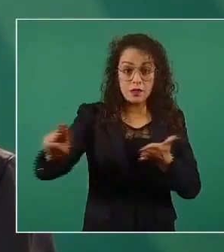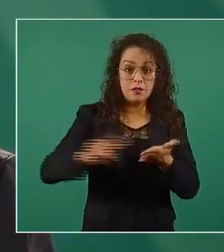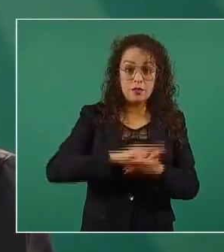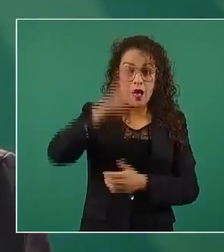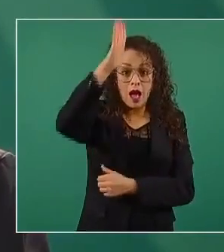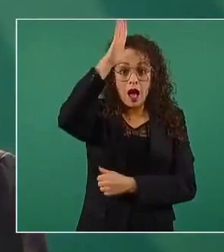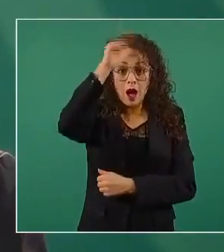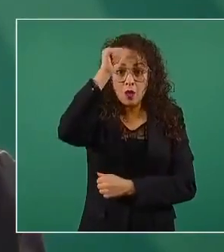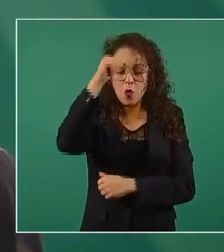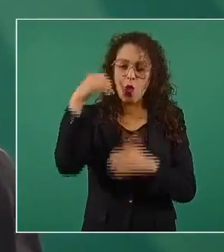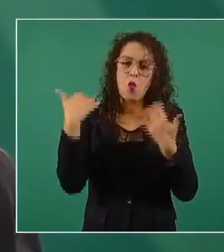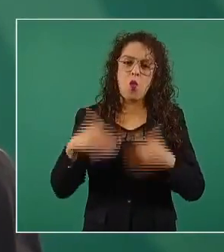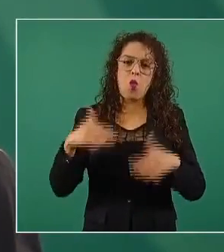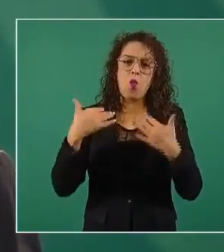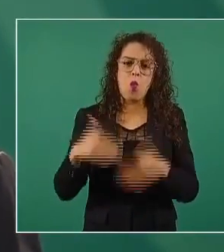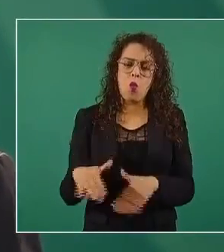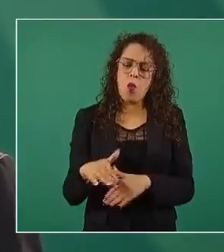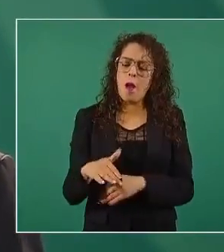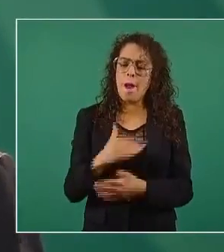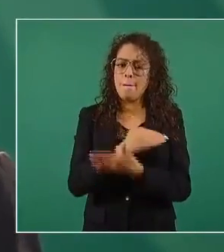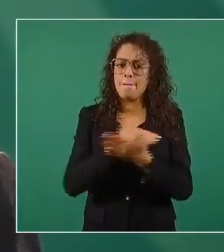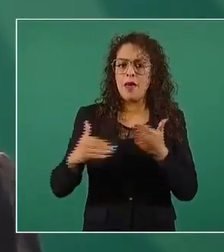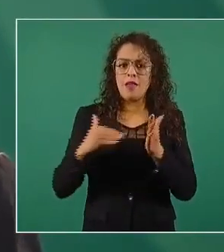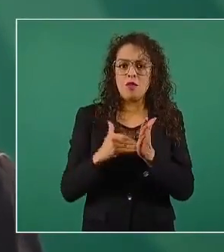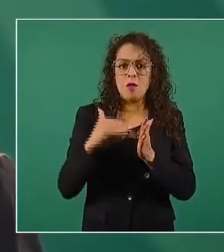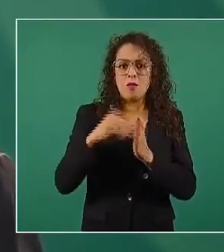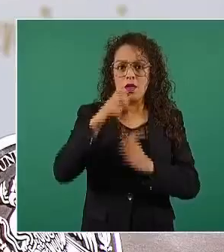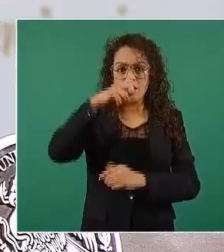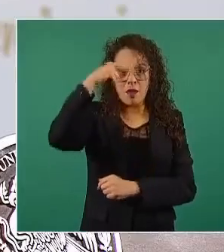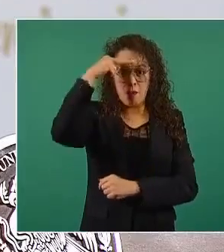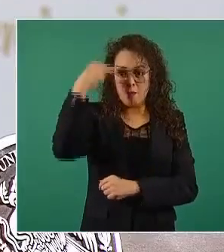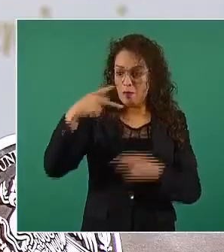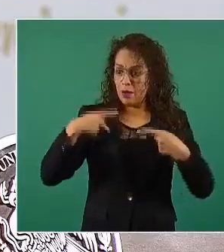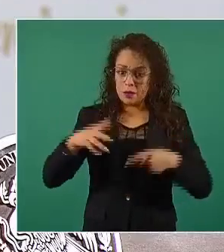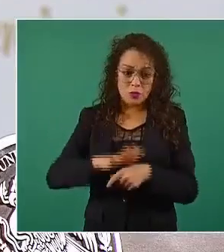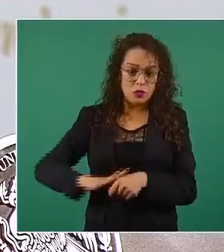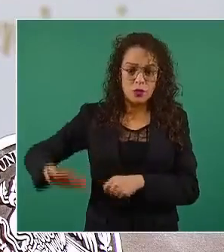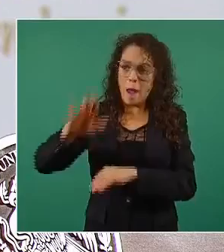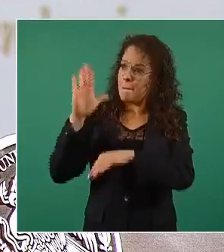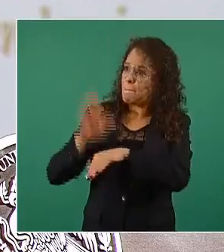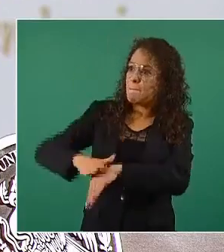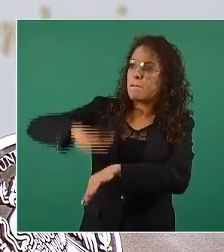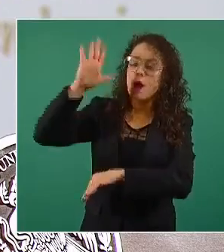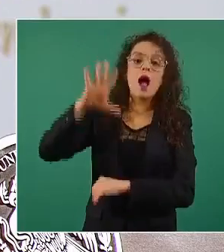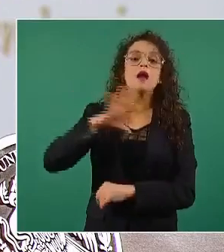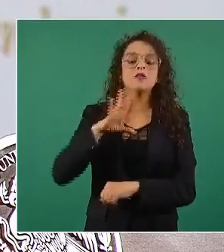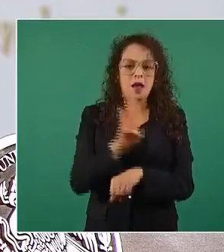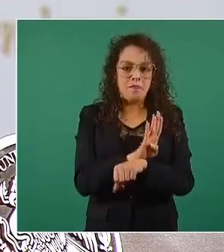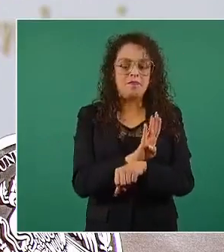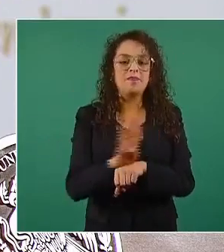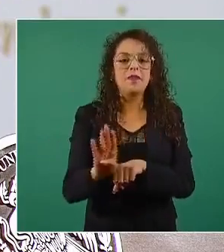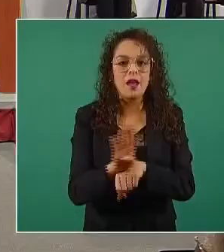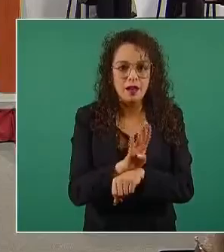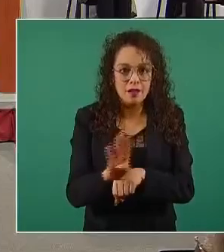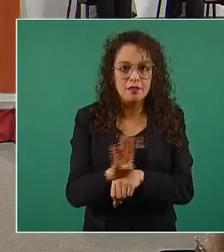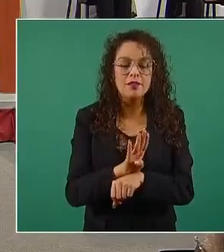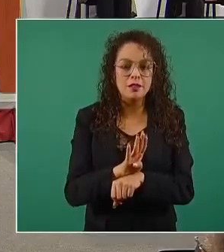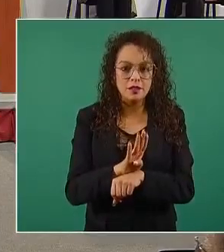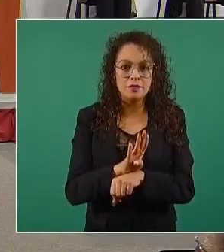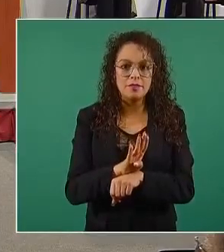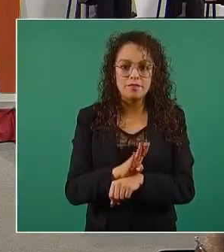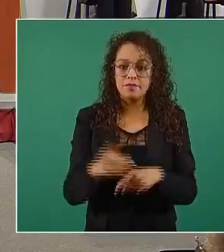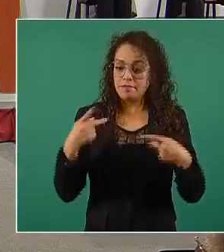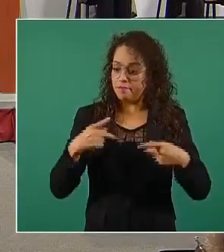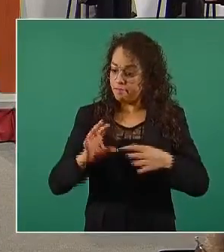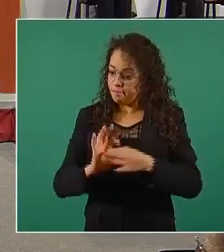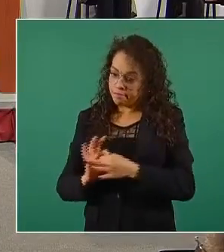Más de 500,000 de mexicanos se han visto beneficiados. Cuente, señor presidente, con que las y los